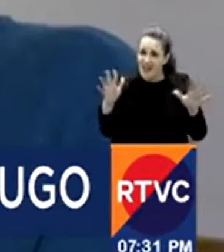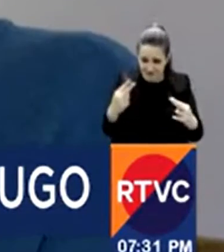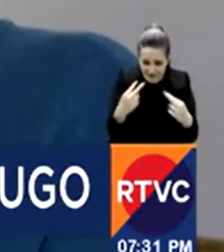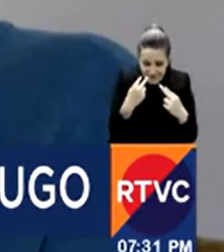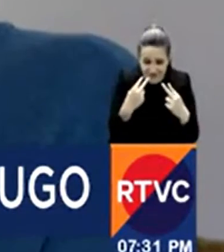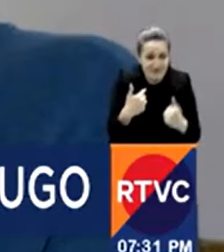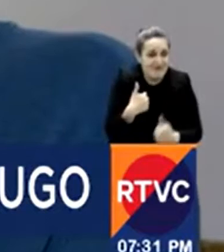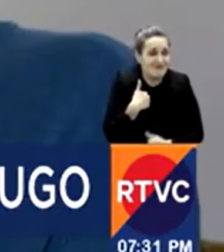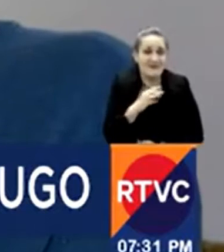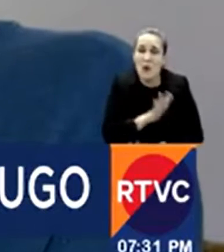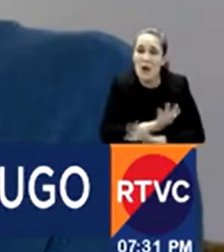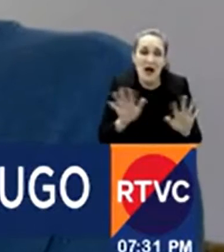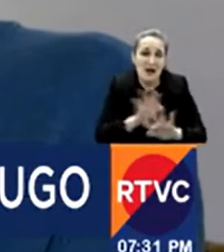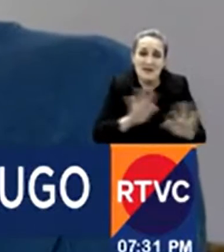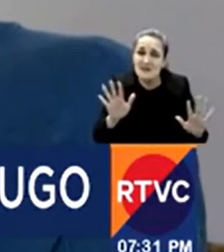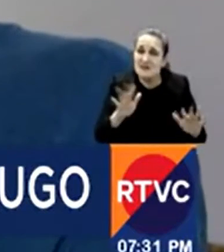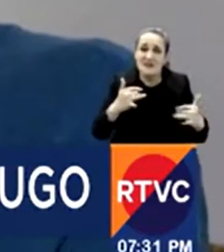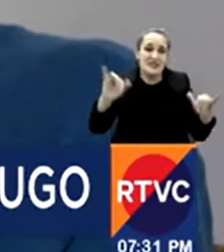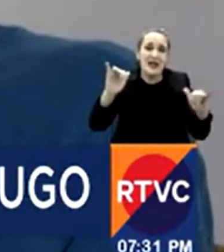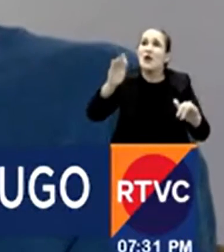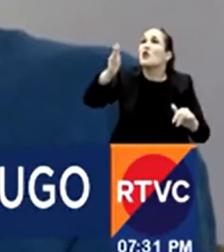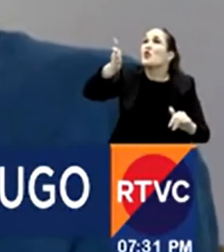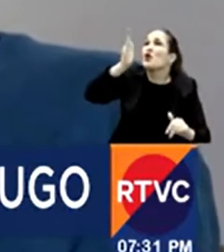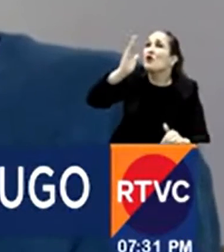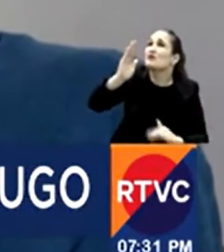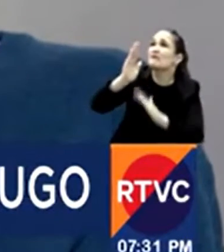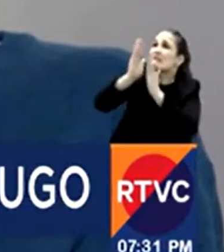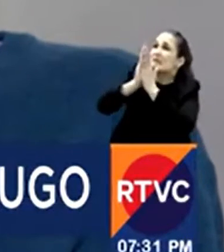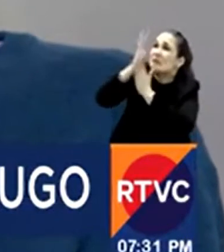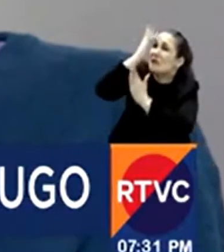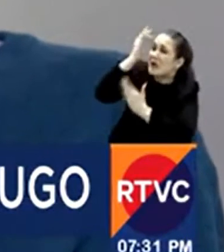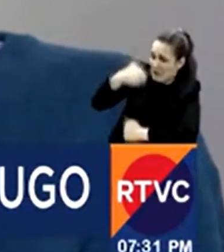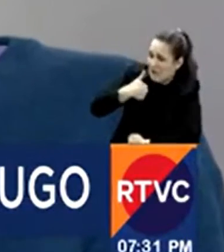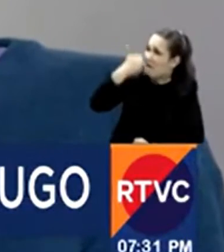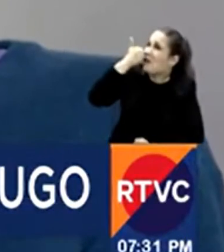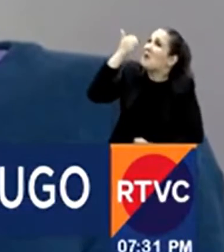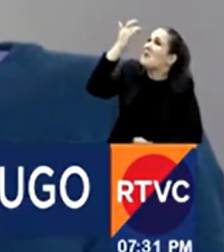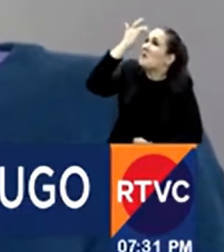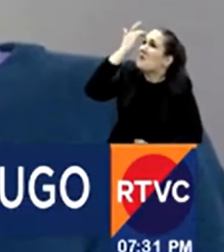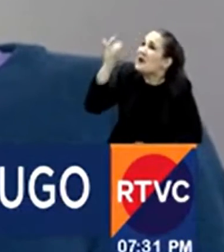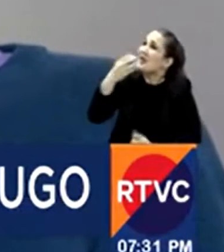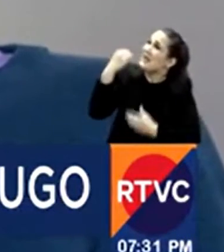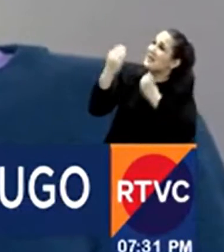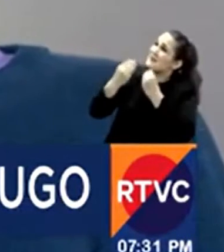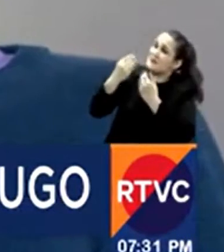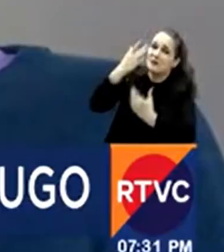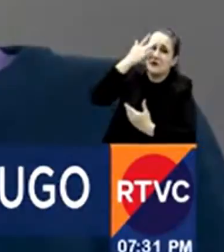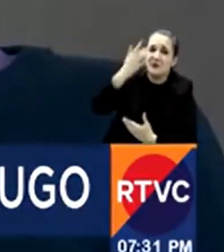Yo le decía, Dios, pero ¿cómo me dejó? ¿Cómo me hizo esto?